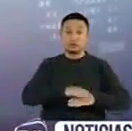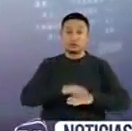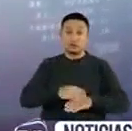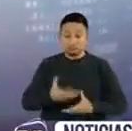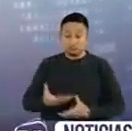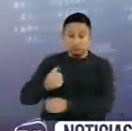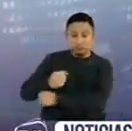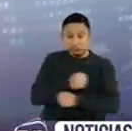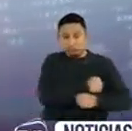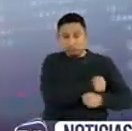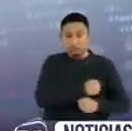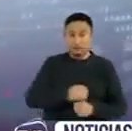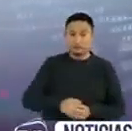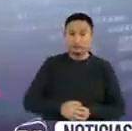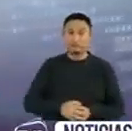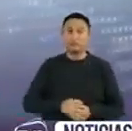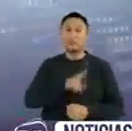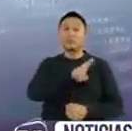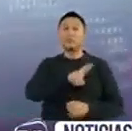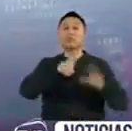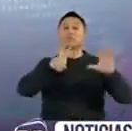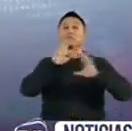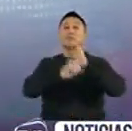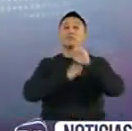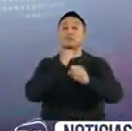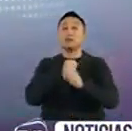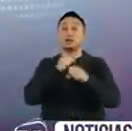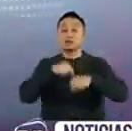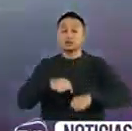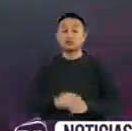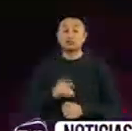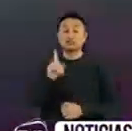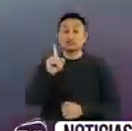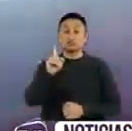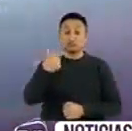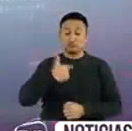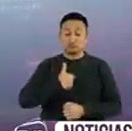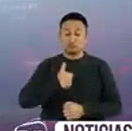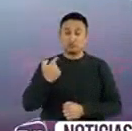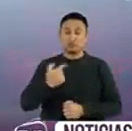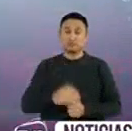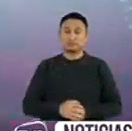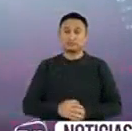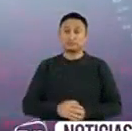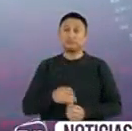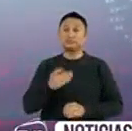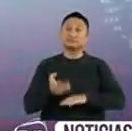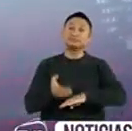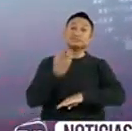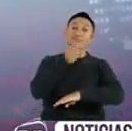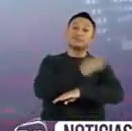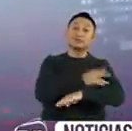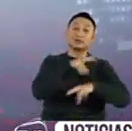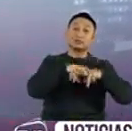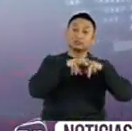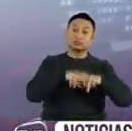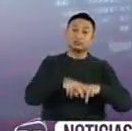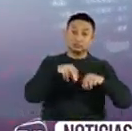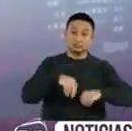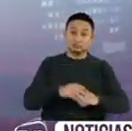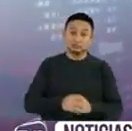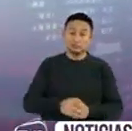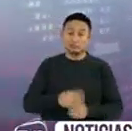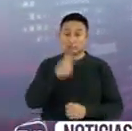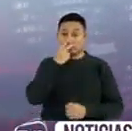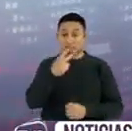sus pertenencias tenía 28 años y recibió un tiro en el pecho. Él estaba en la parte de atrás, solamente lo malo que se ve son